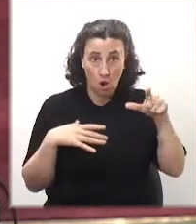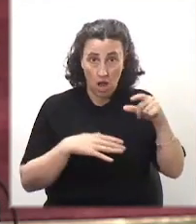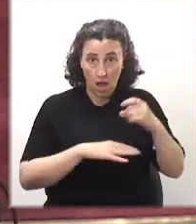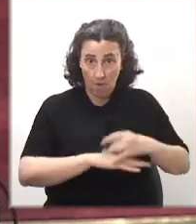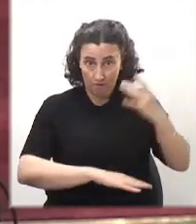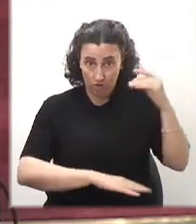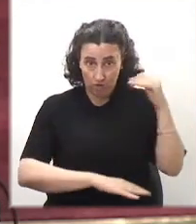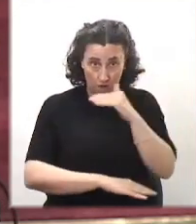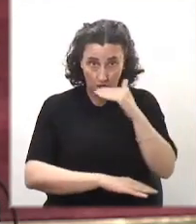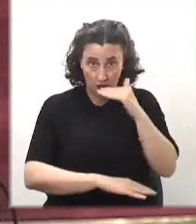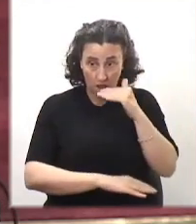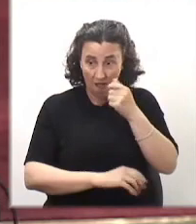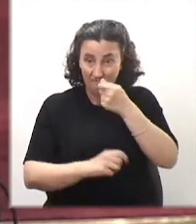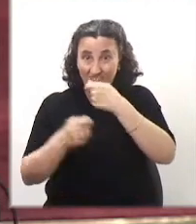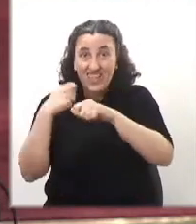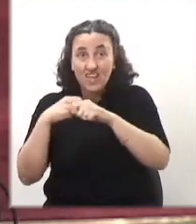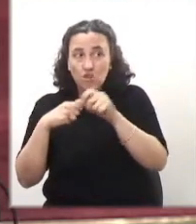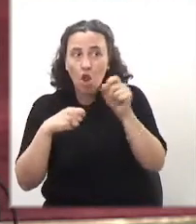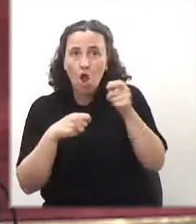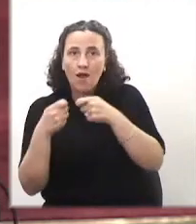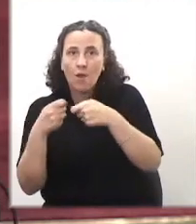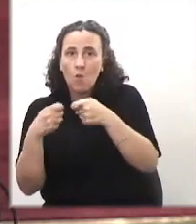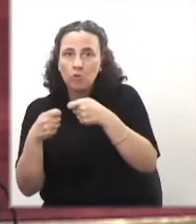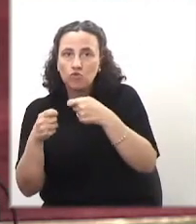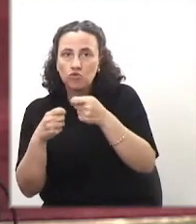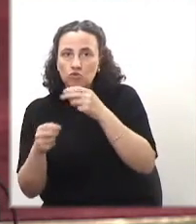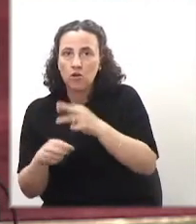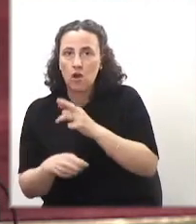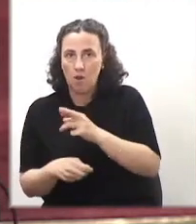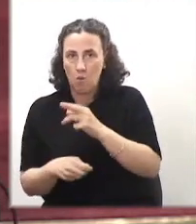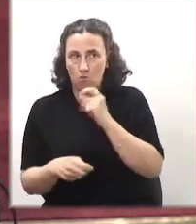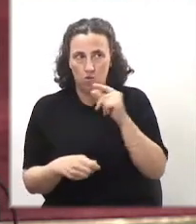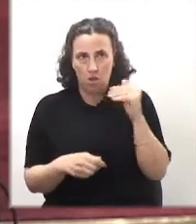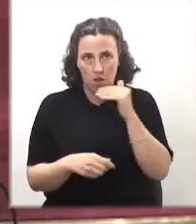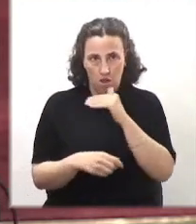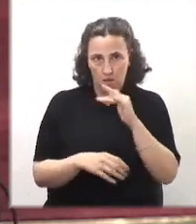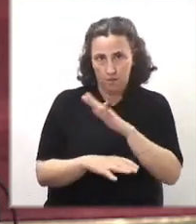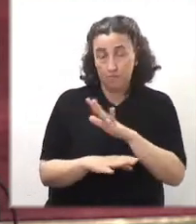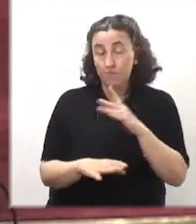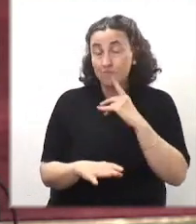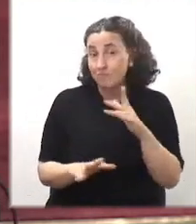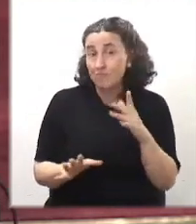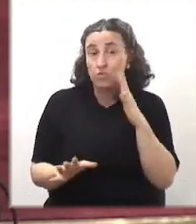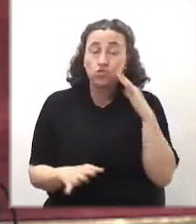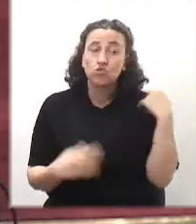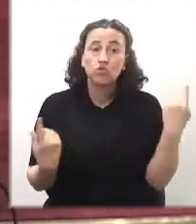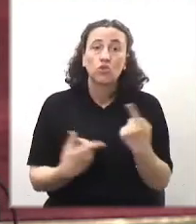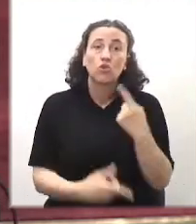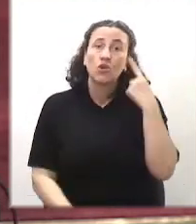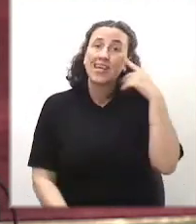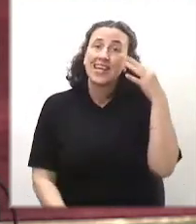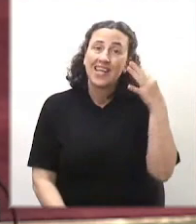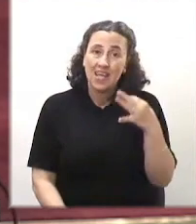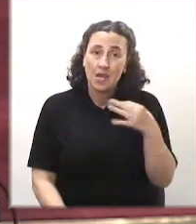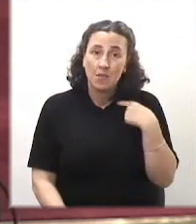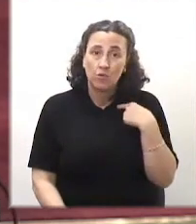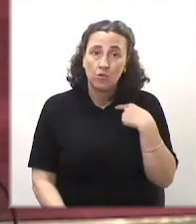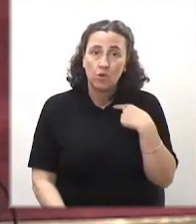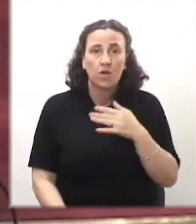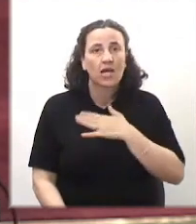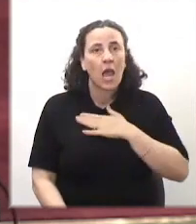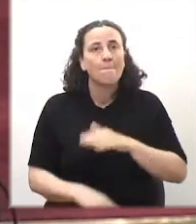ser vendiendo los recursos de la caja. No es con otros recursos más que esos. O sea que creemos que por un